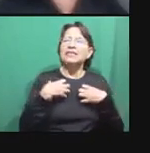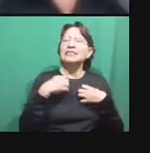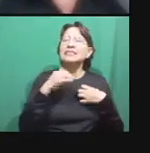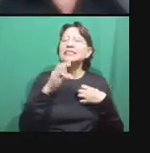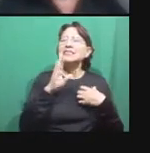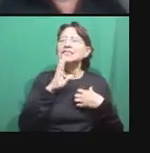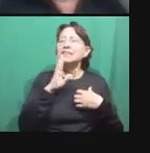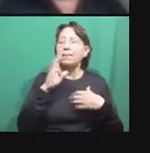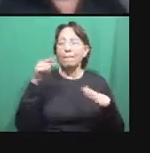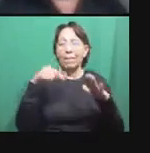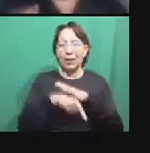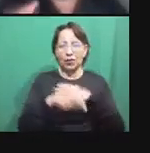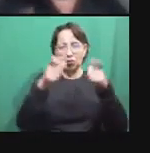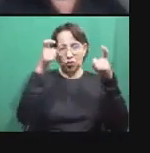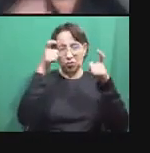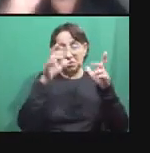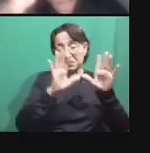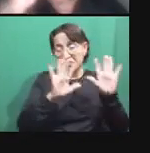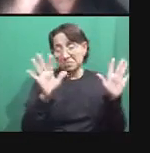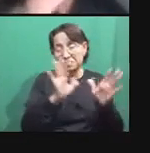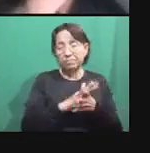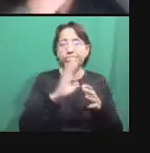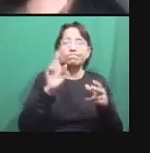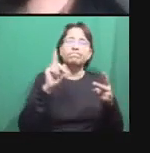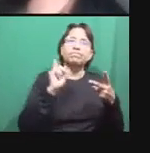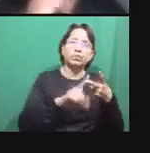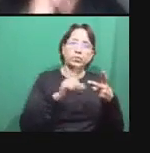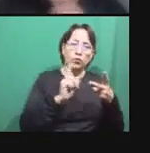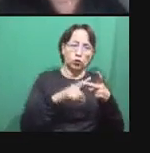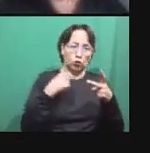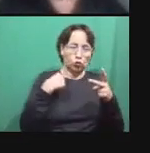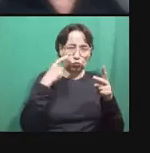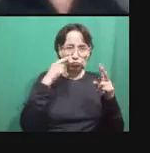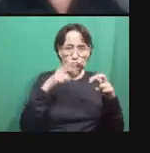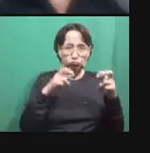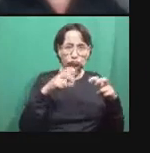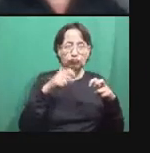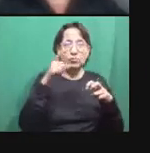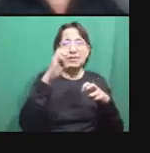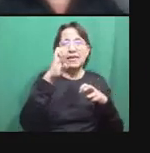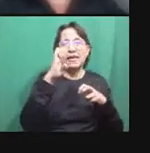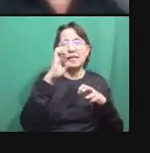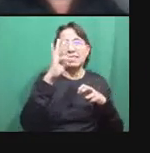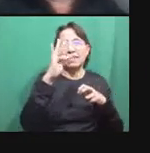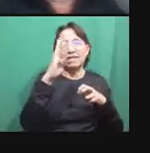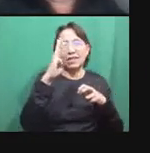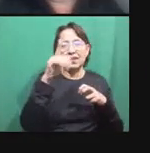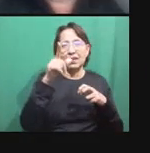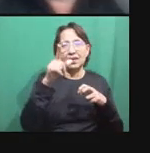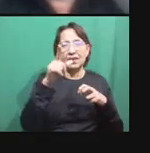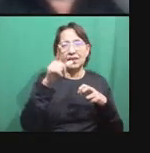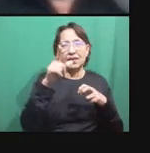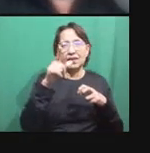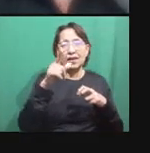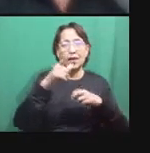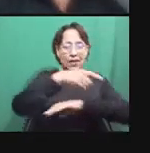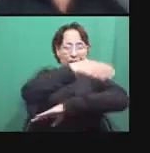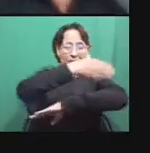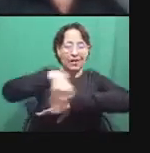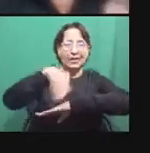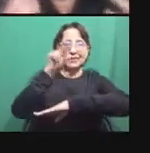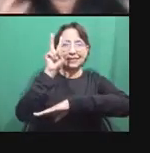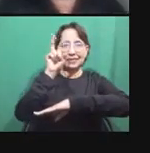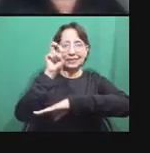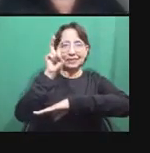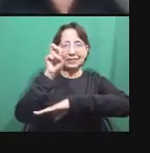enorme superficie. El segundo caso de estudio es el edificio de la ETV sobre la carrera séptima, en el